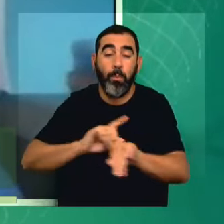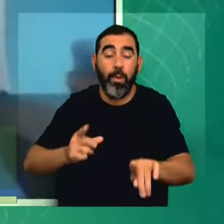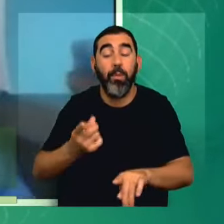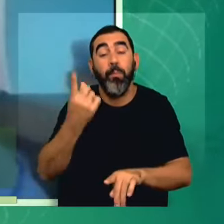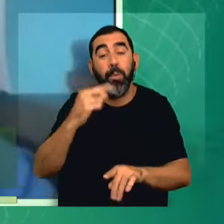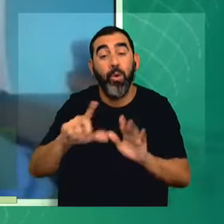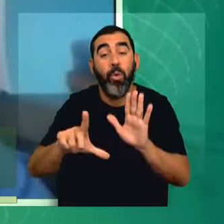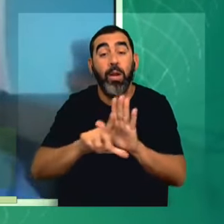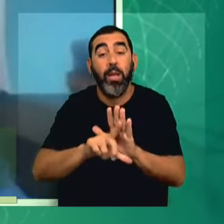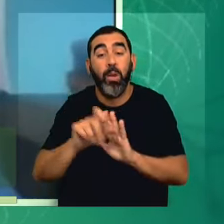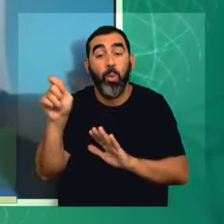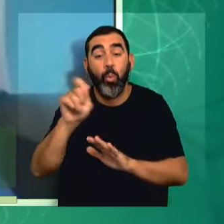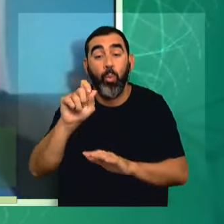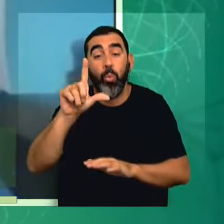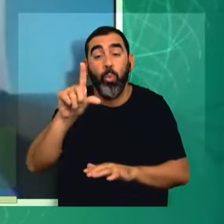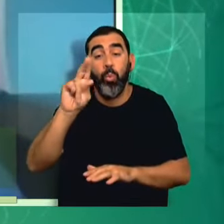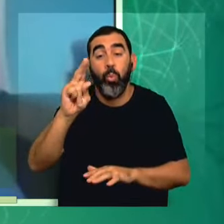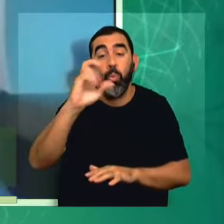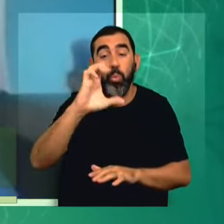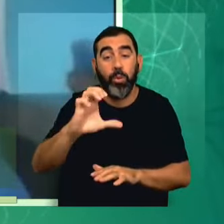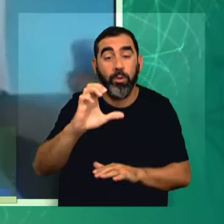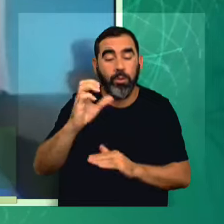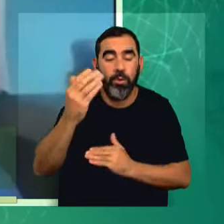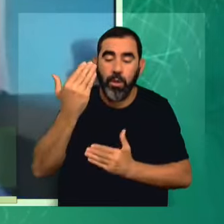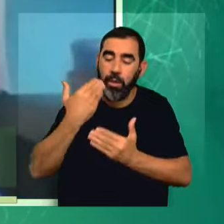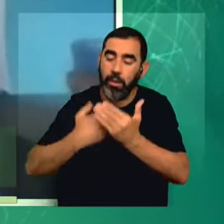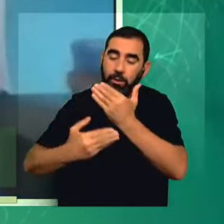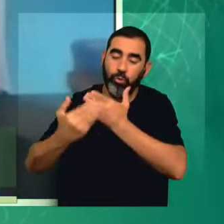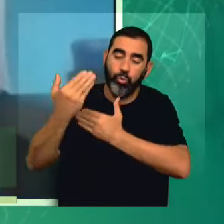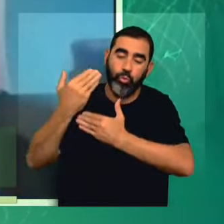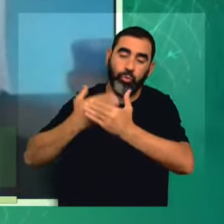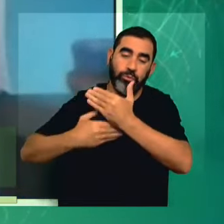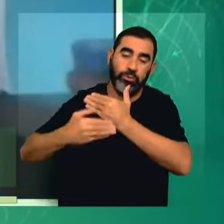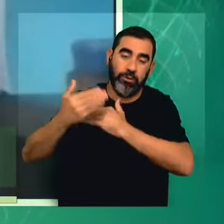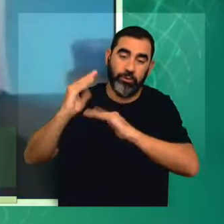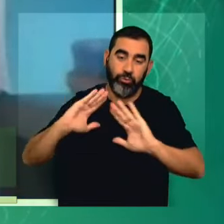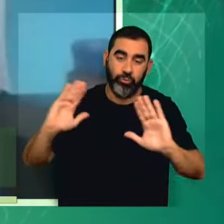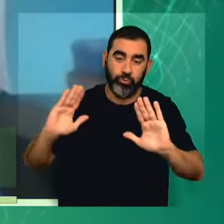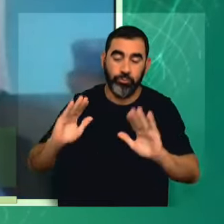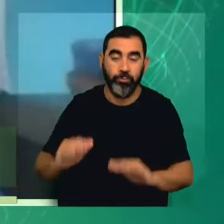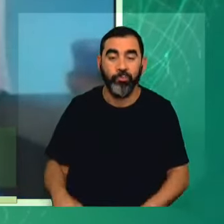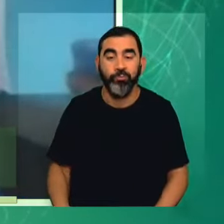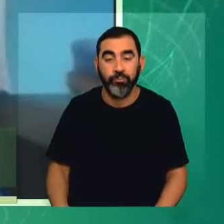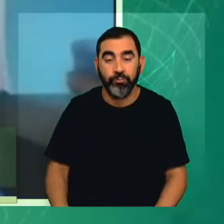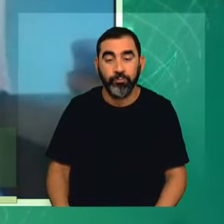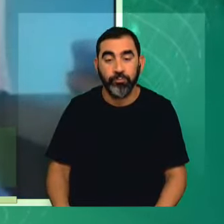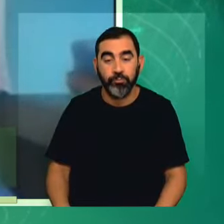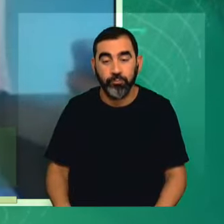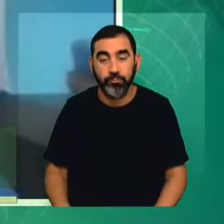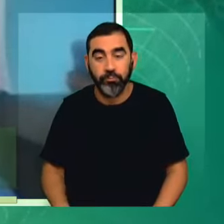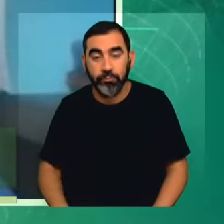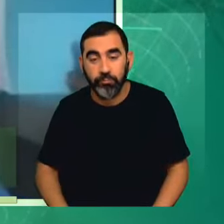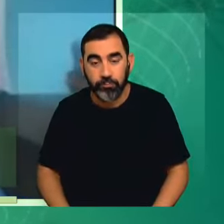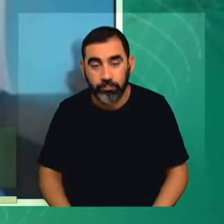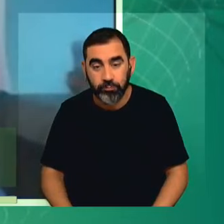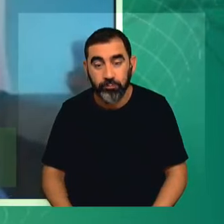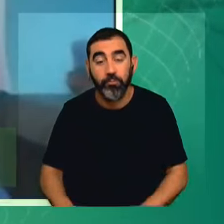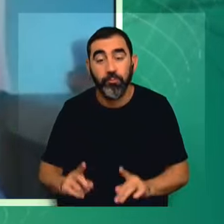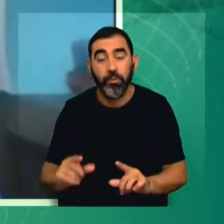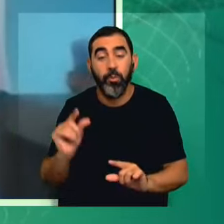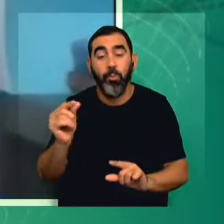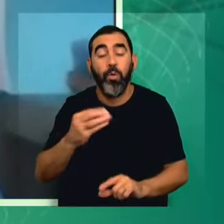la Lu marcó un fuerte retroceso este y sobre todo reflejó la